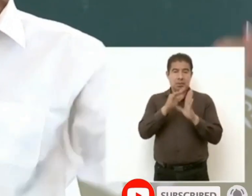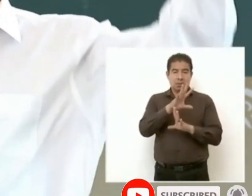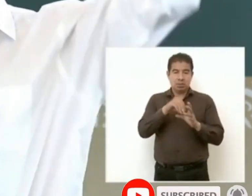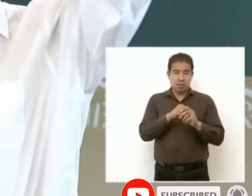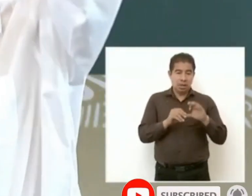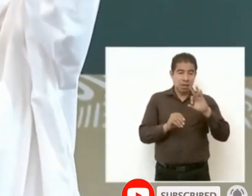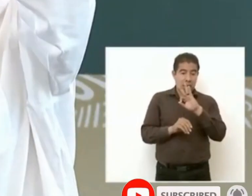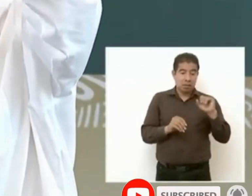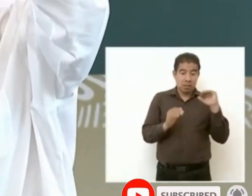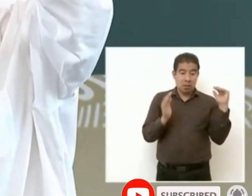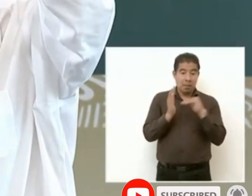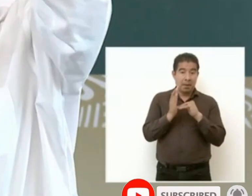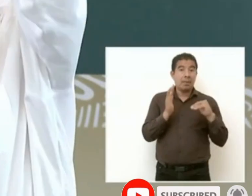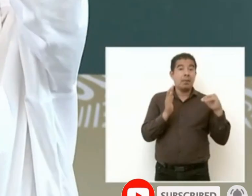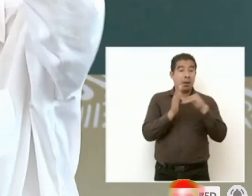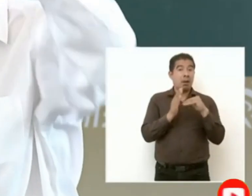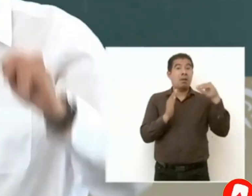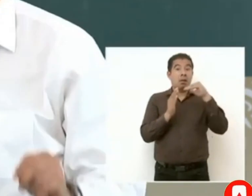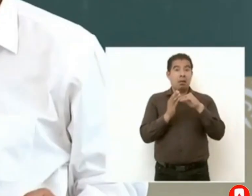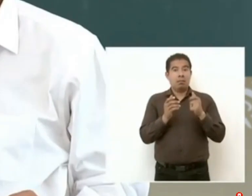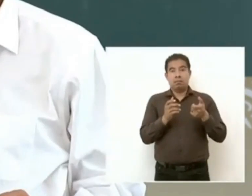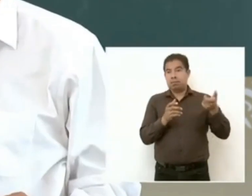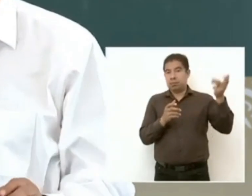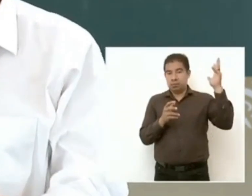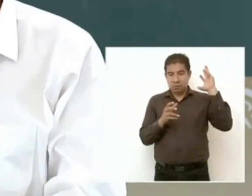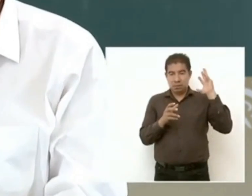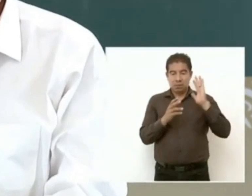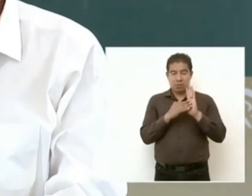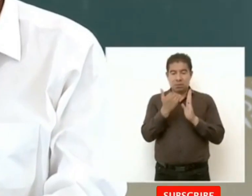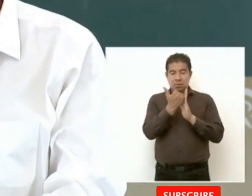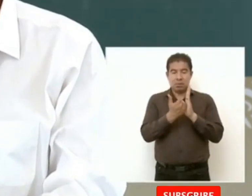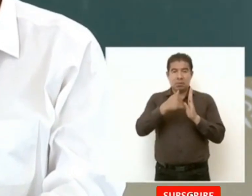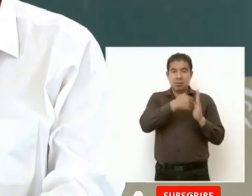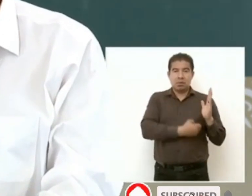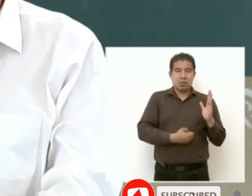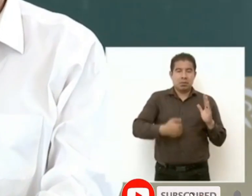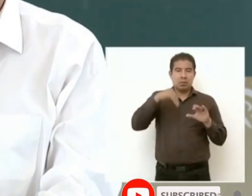Para 300,000 que tenían estimado, ¿cuánto nos ahorramos?